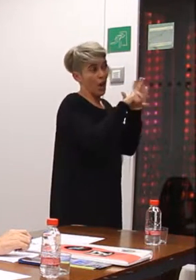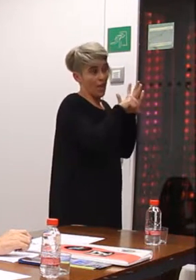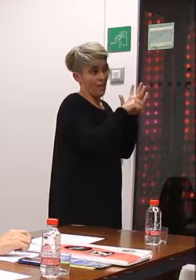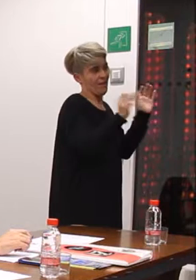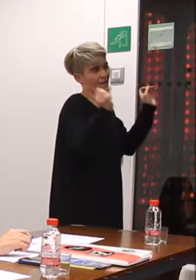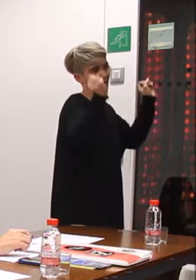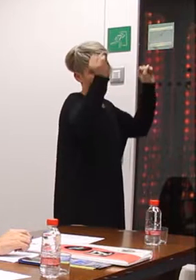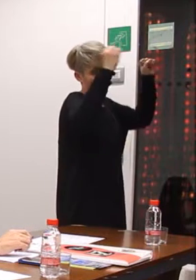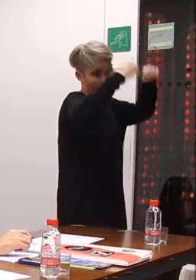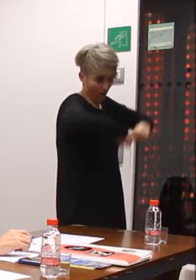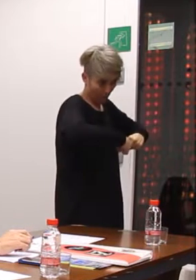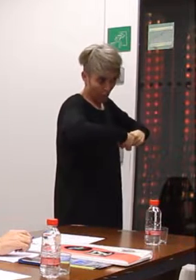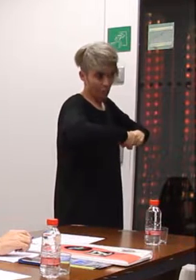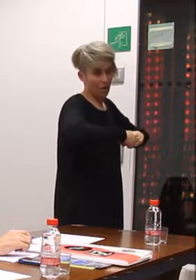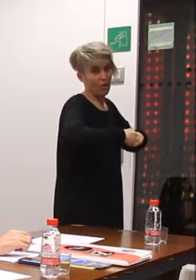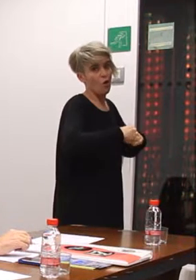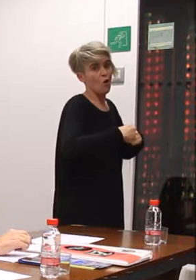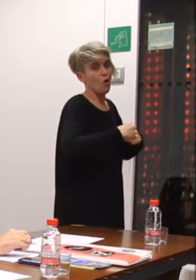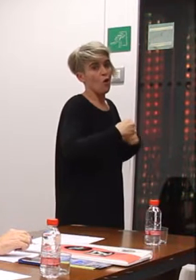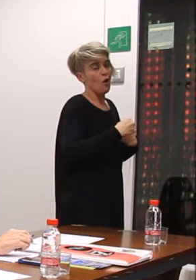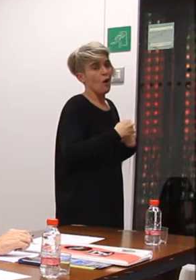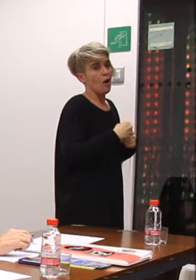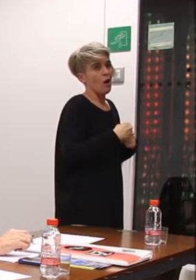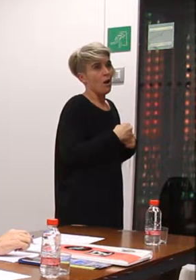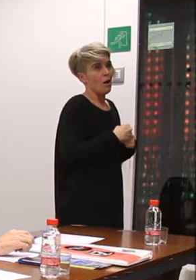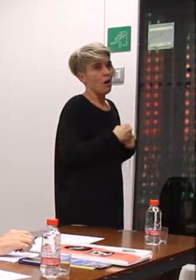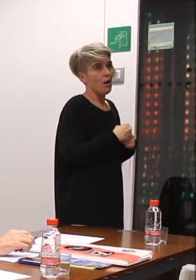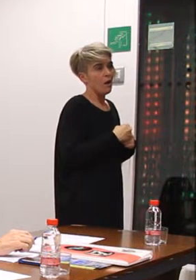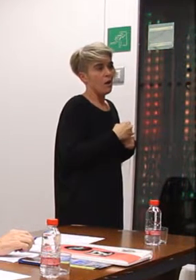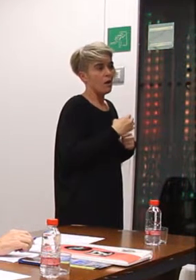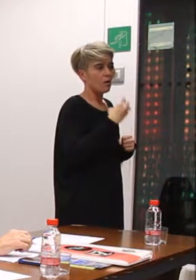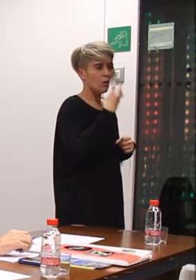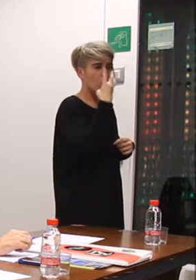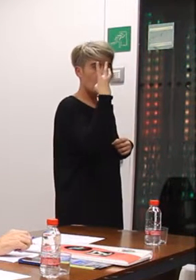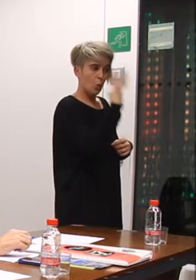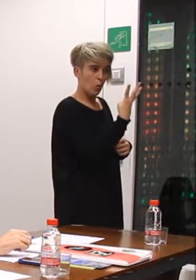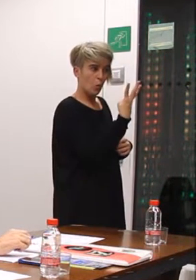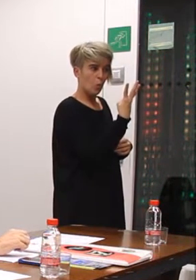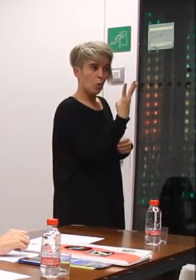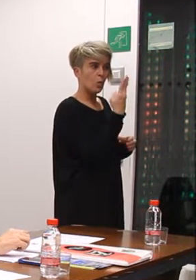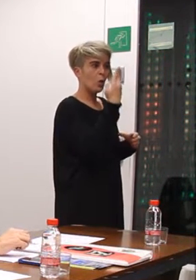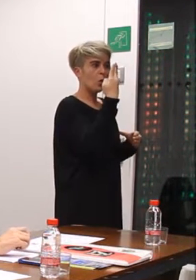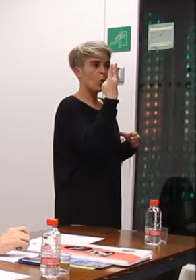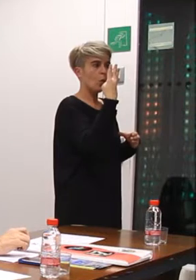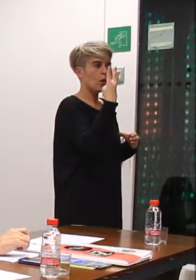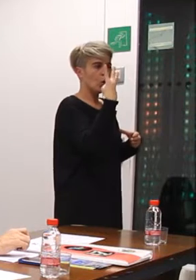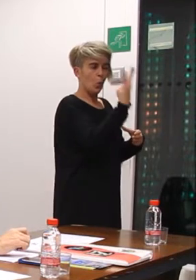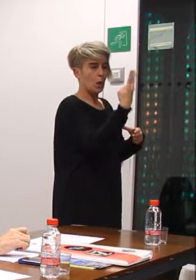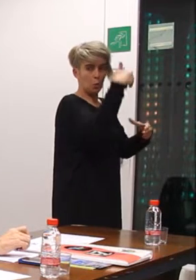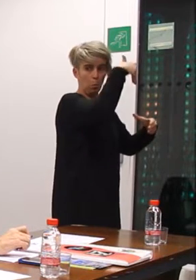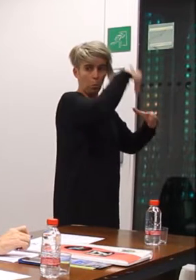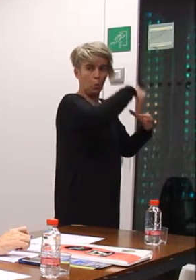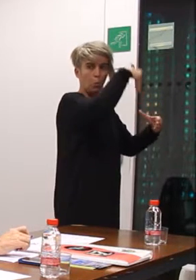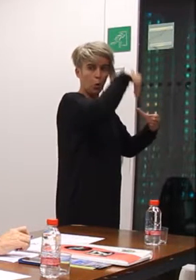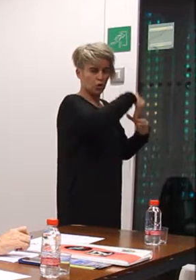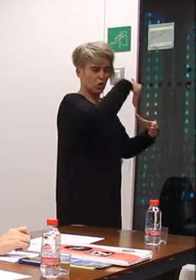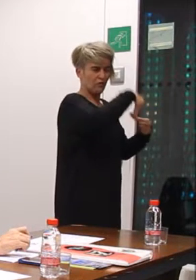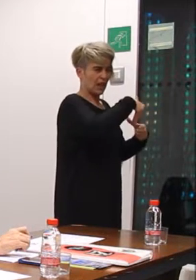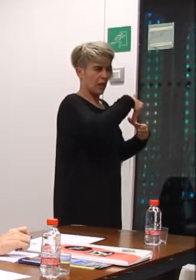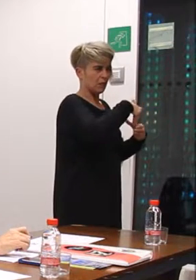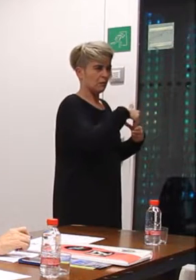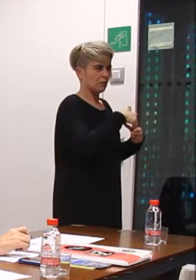sea, con el voto pues de los cuatro de los cinco partidos o grupos